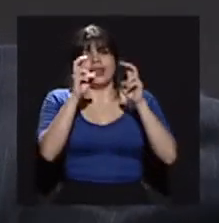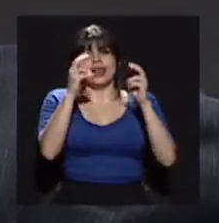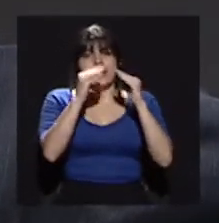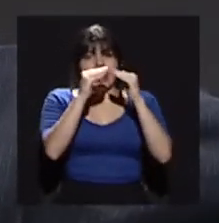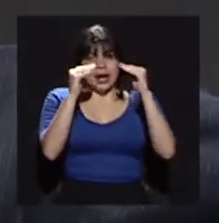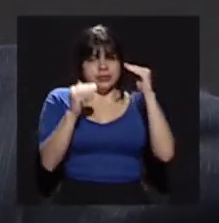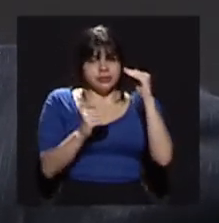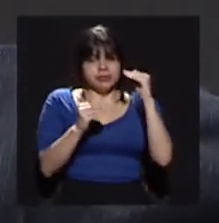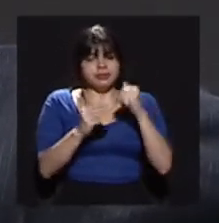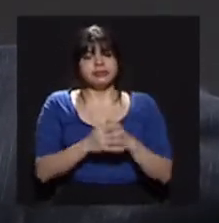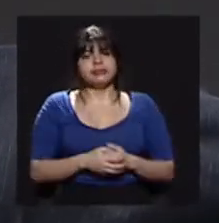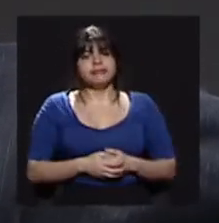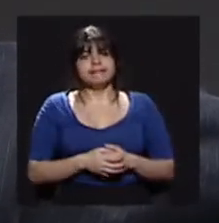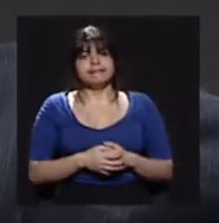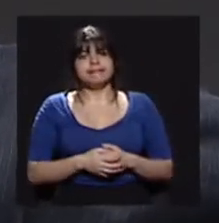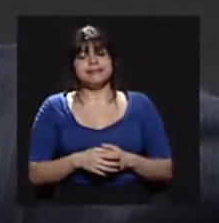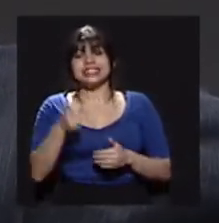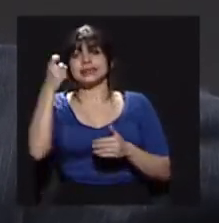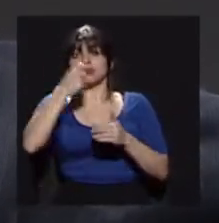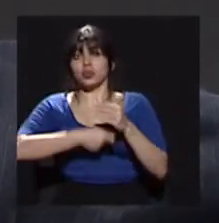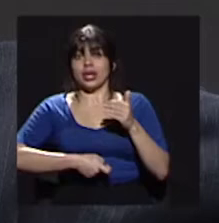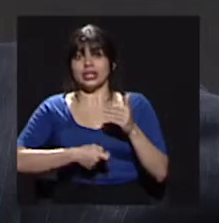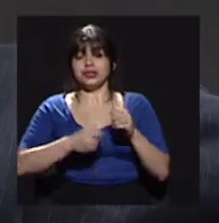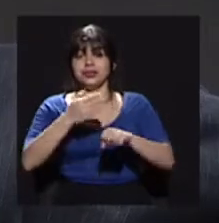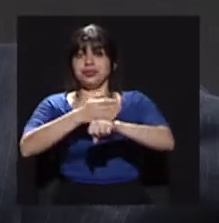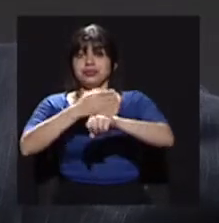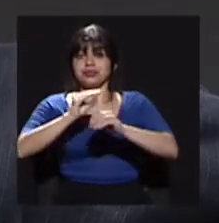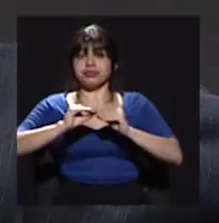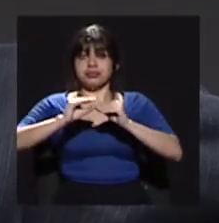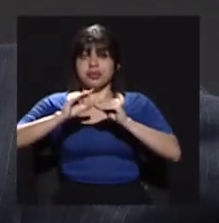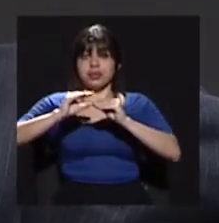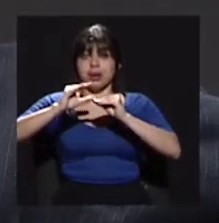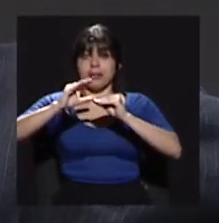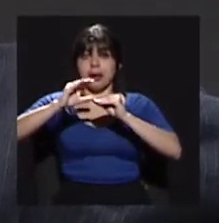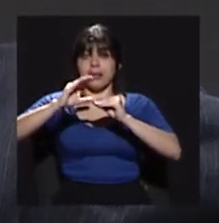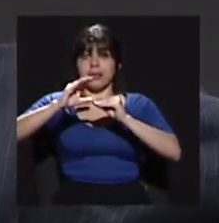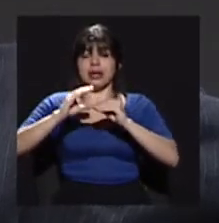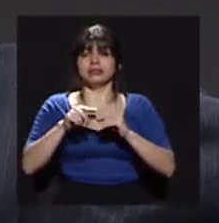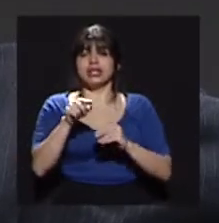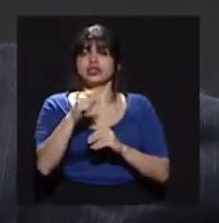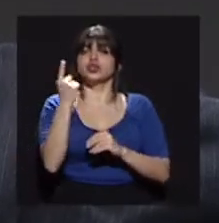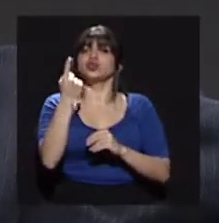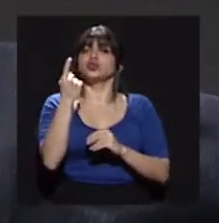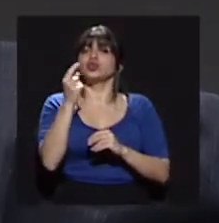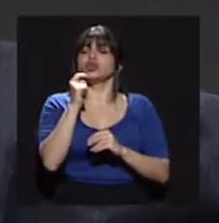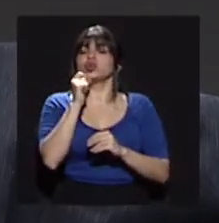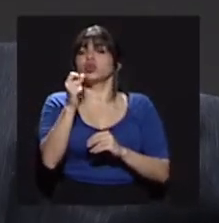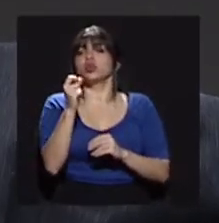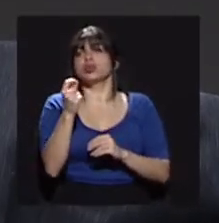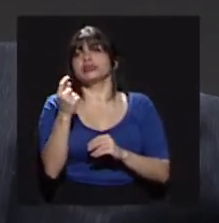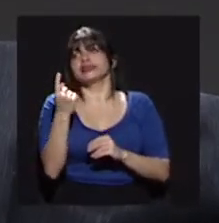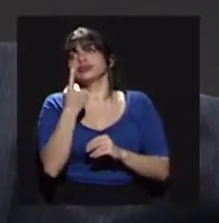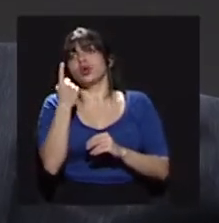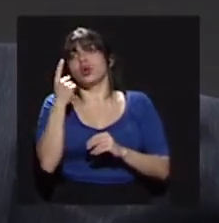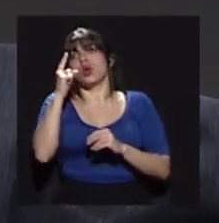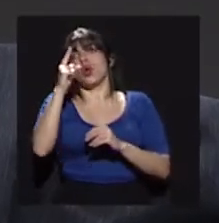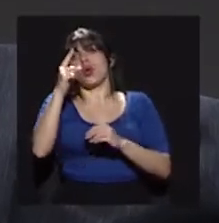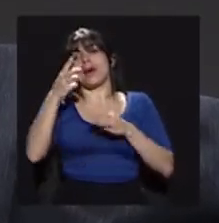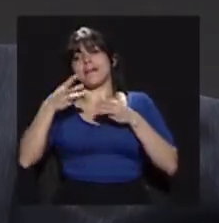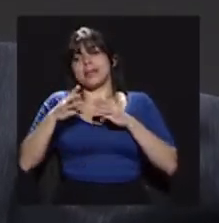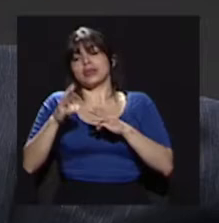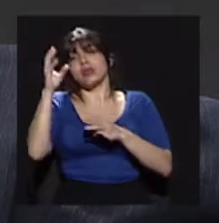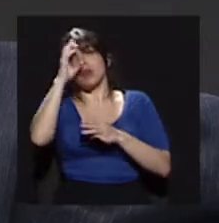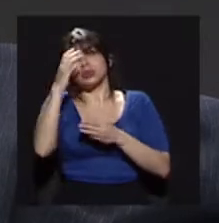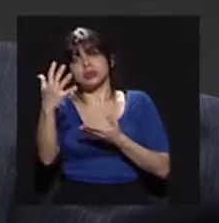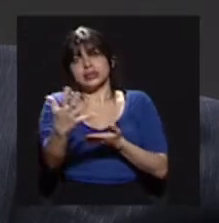desigualdad los impuestos progresivos no es sólo una medida como podría pensarse para recaudar